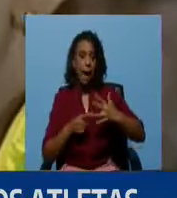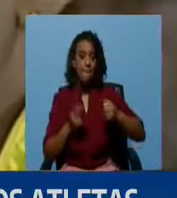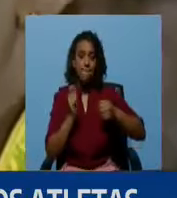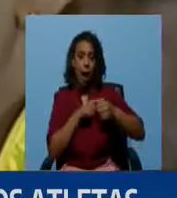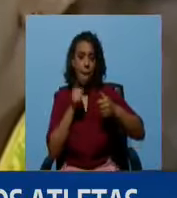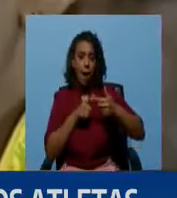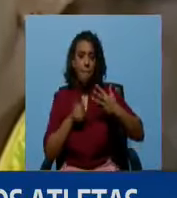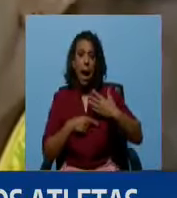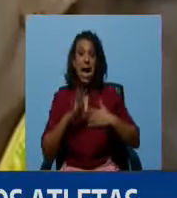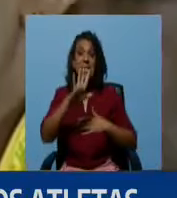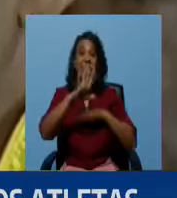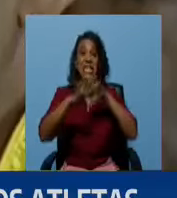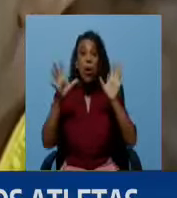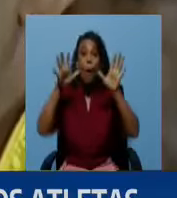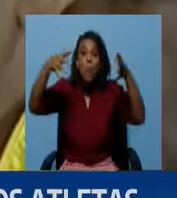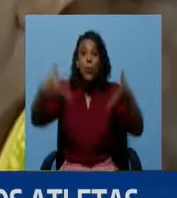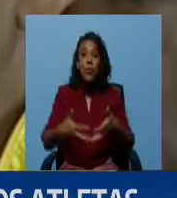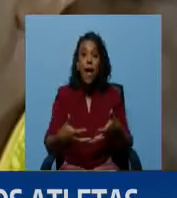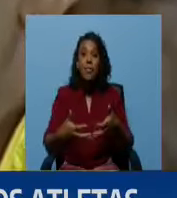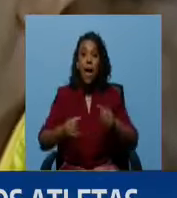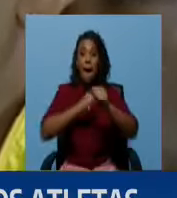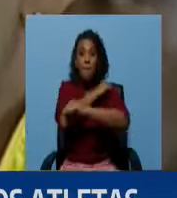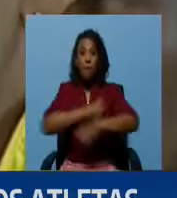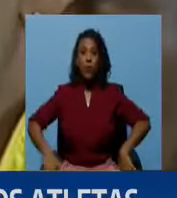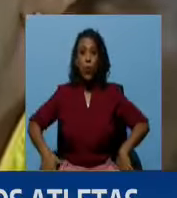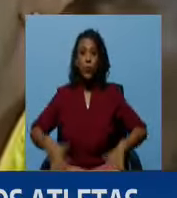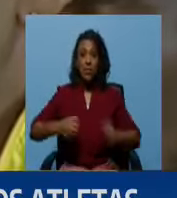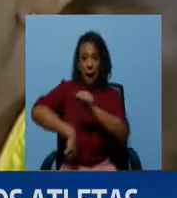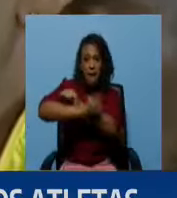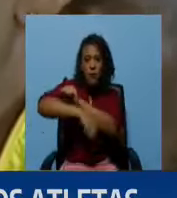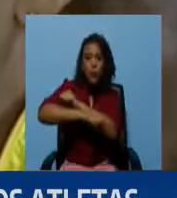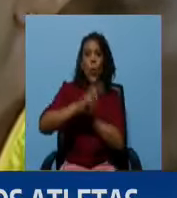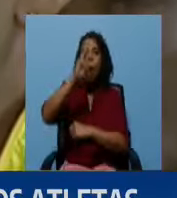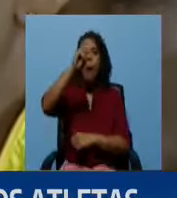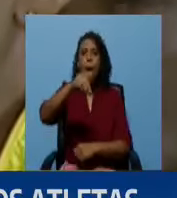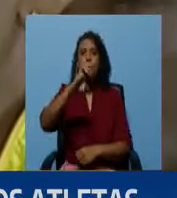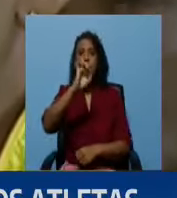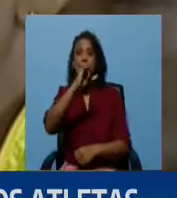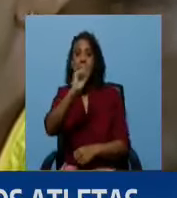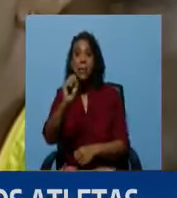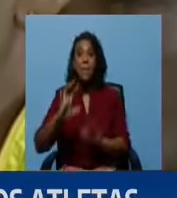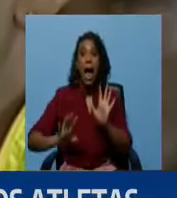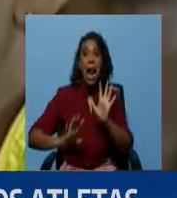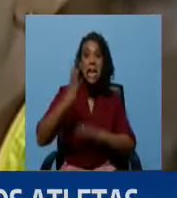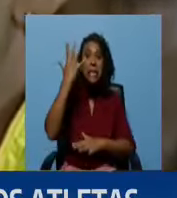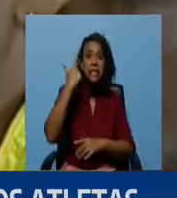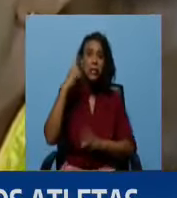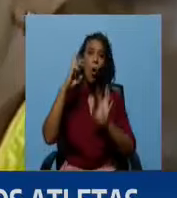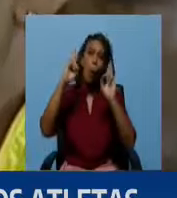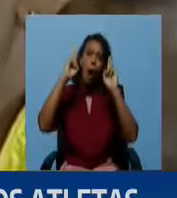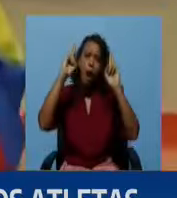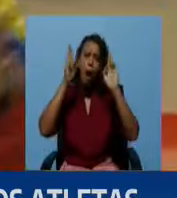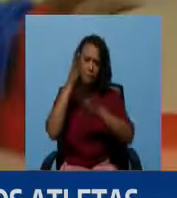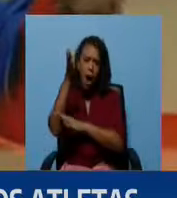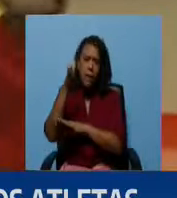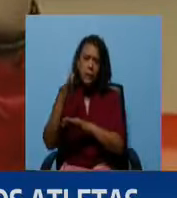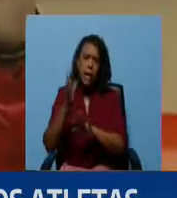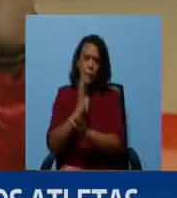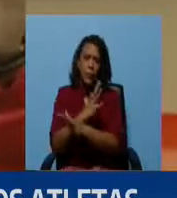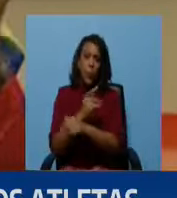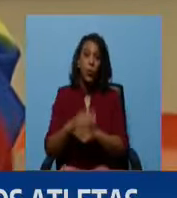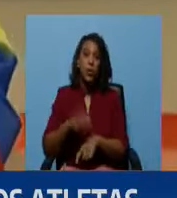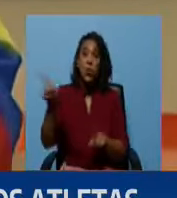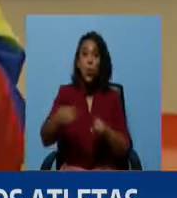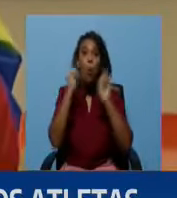mundiales. Messi lleva 4 mundiales, ¿no? Va para el 5º. Ojalá vaya. Está como